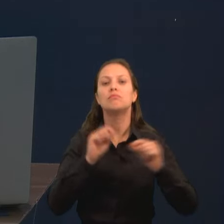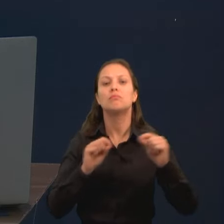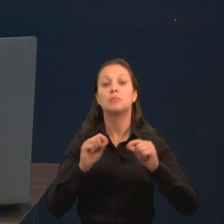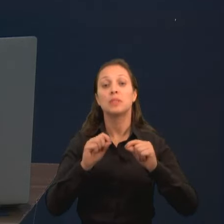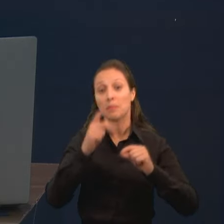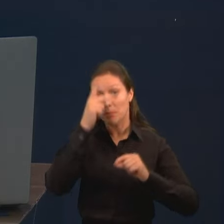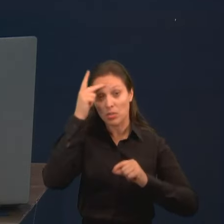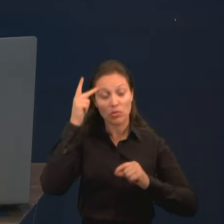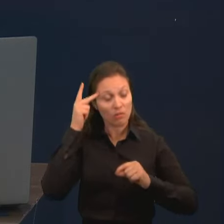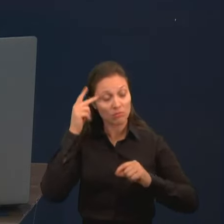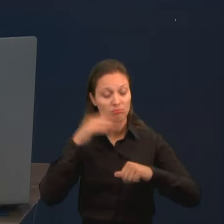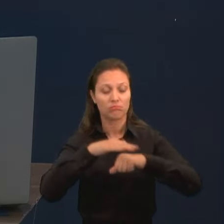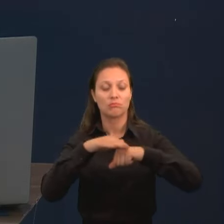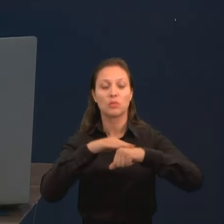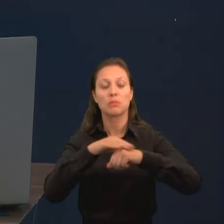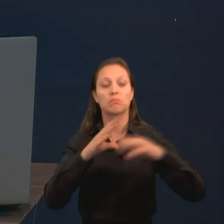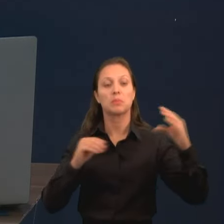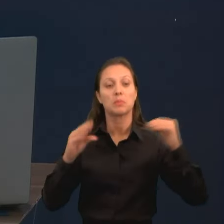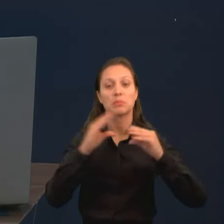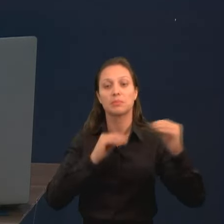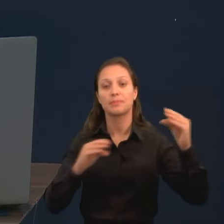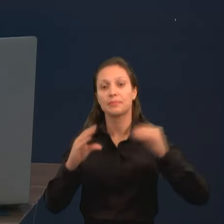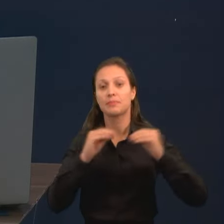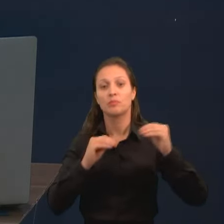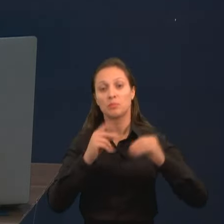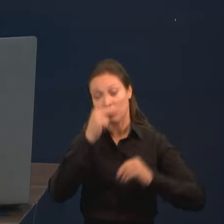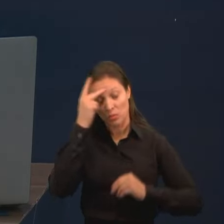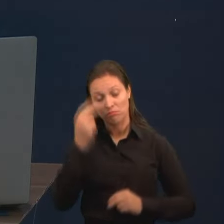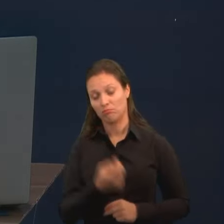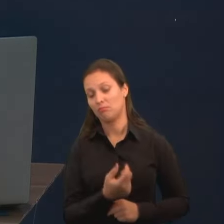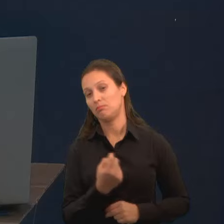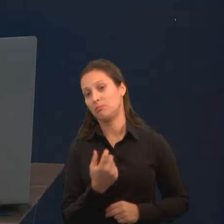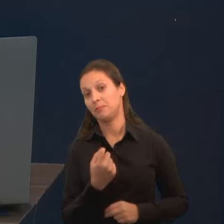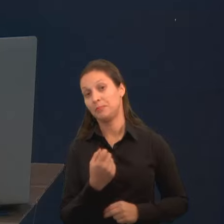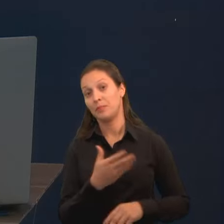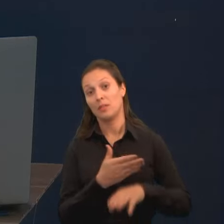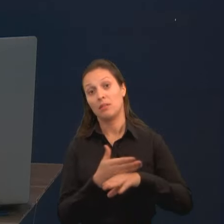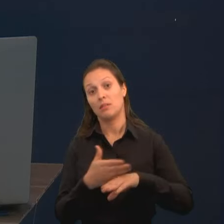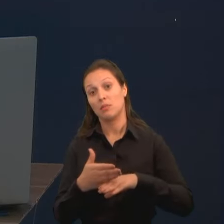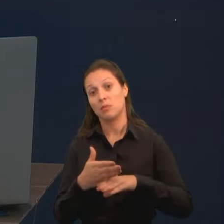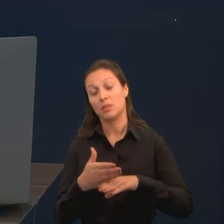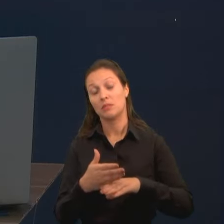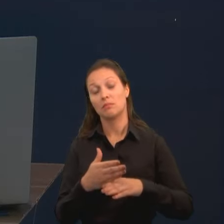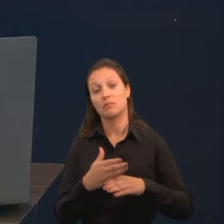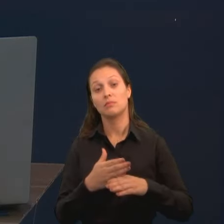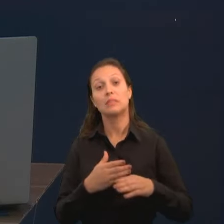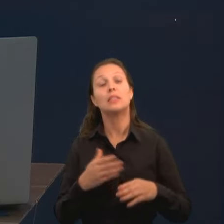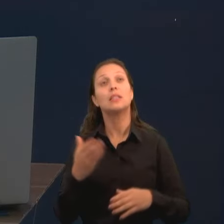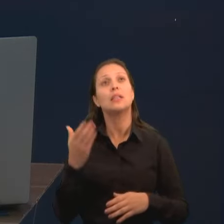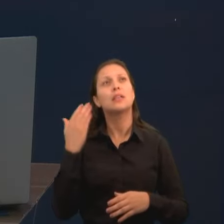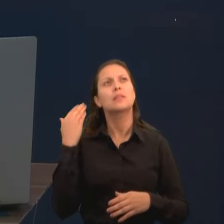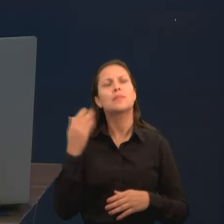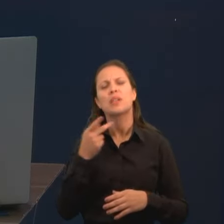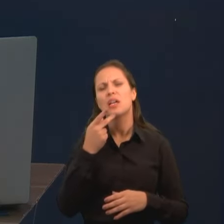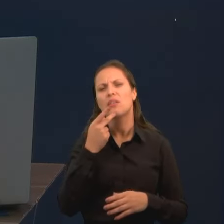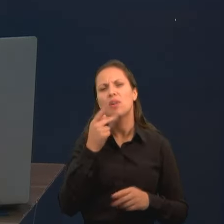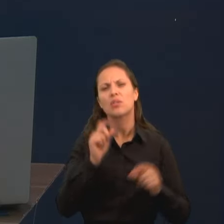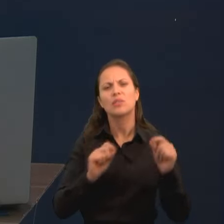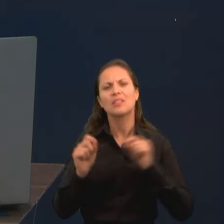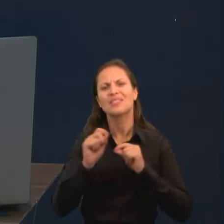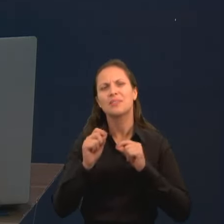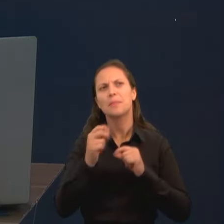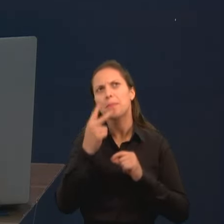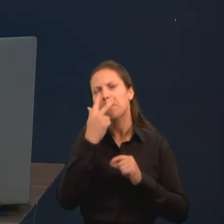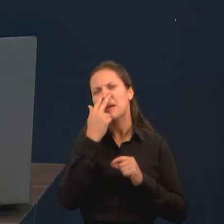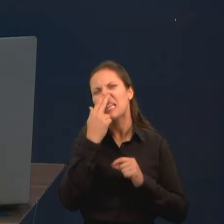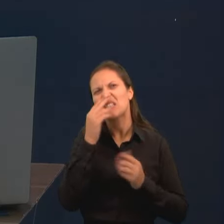una perspectiva de una o de uno para pocos. En este contexto, no es lo